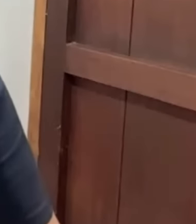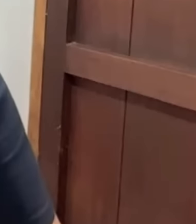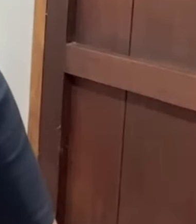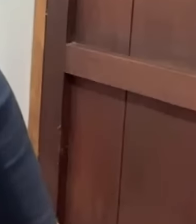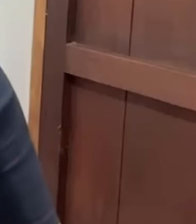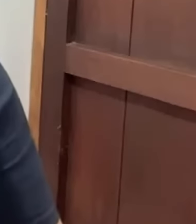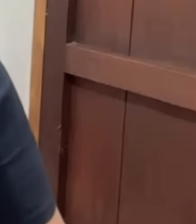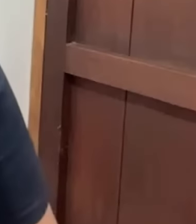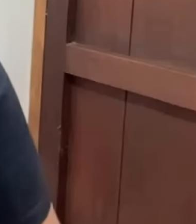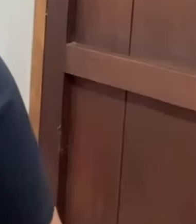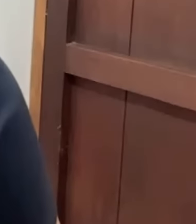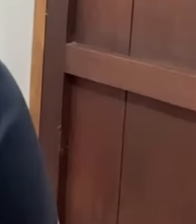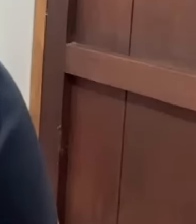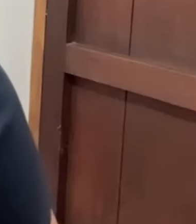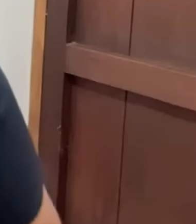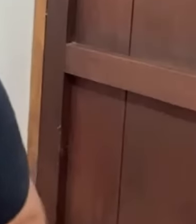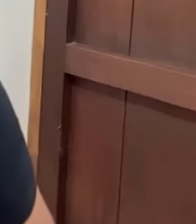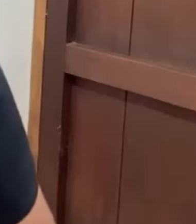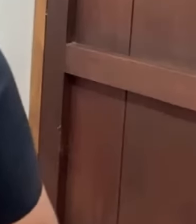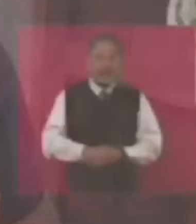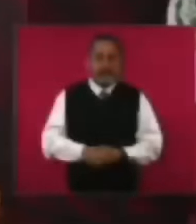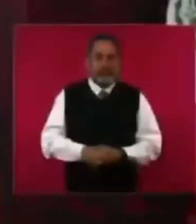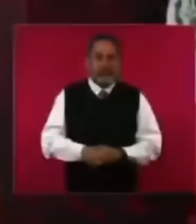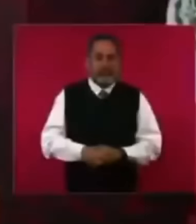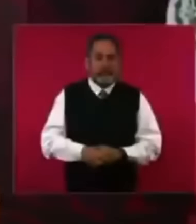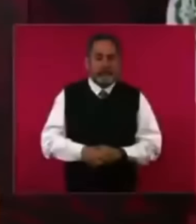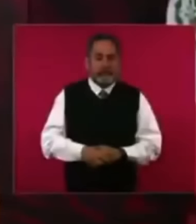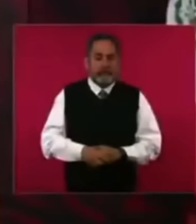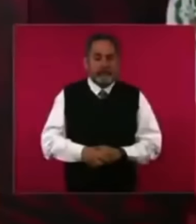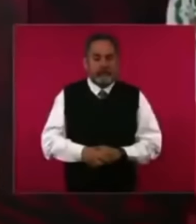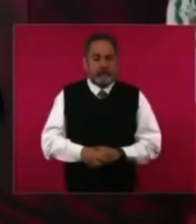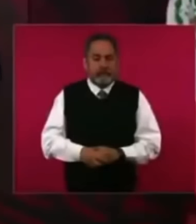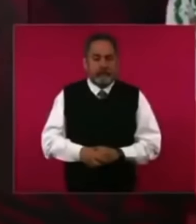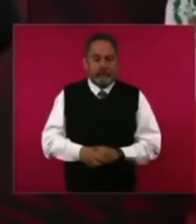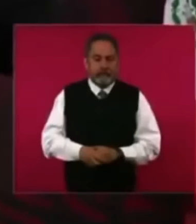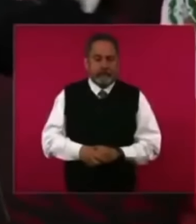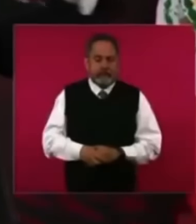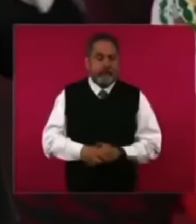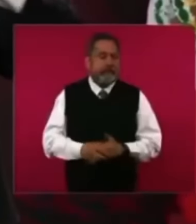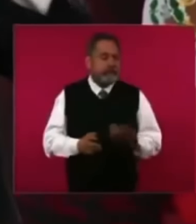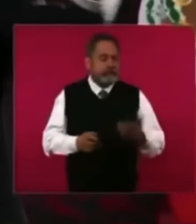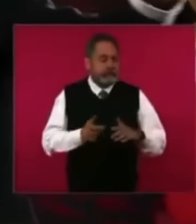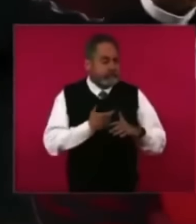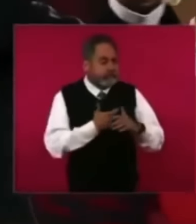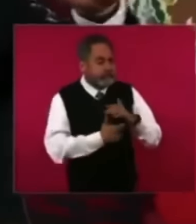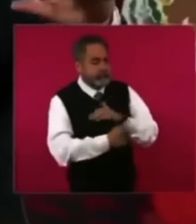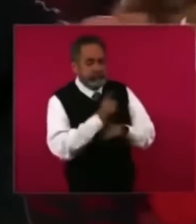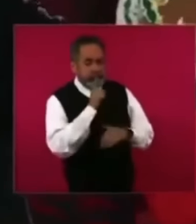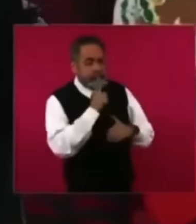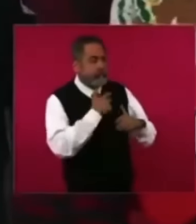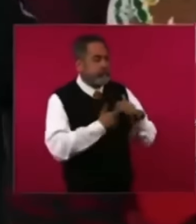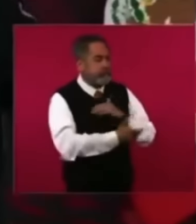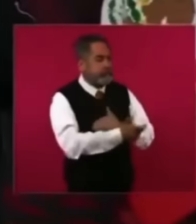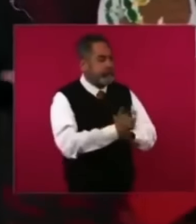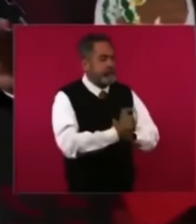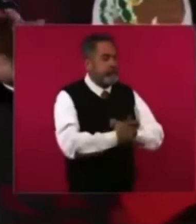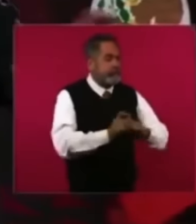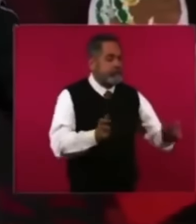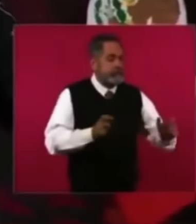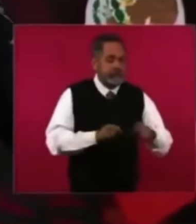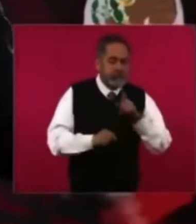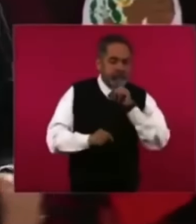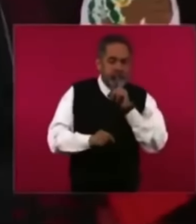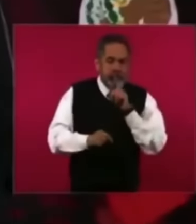PRI y a todo el mundo. Esto fue lo que dijo el presidente. Entonces, como maiceaban a todos, no